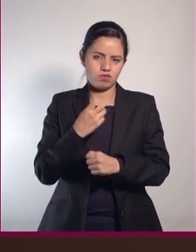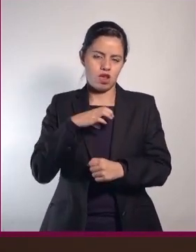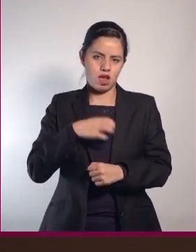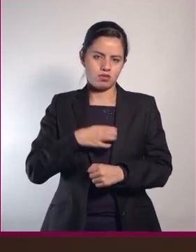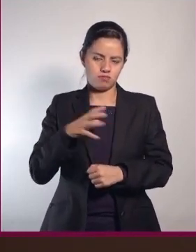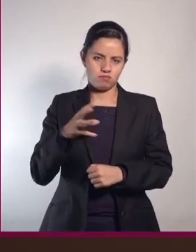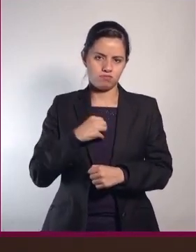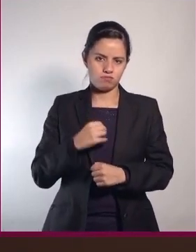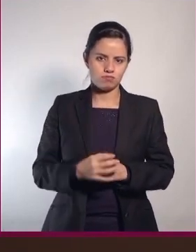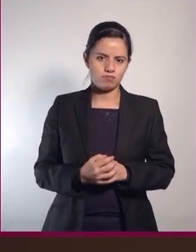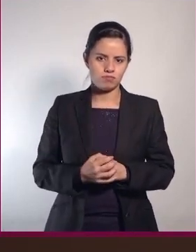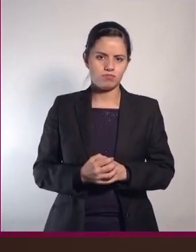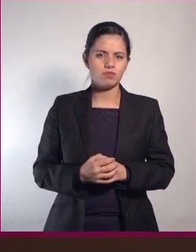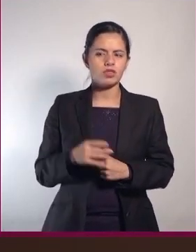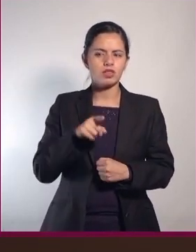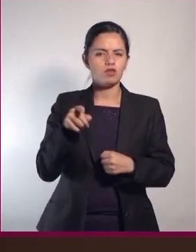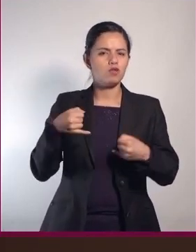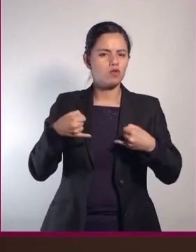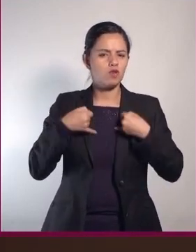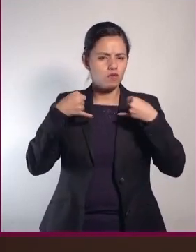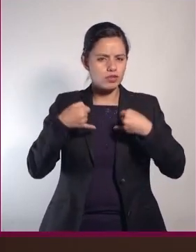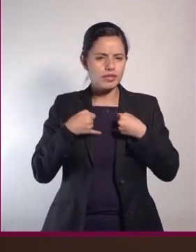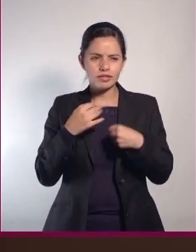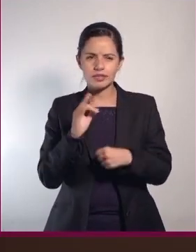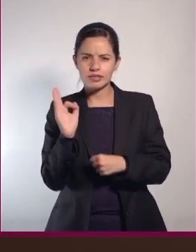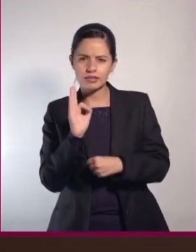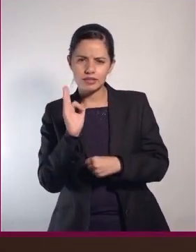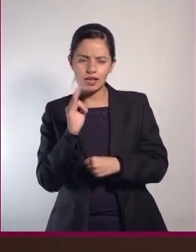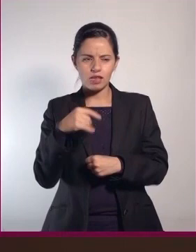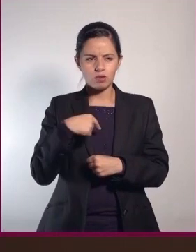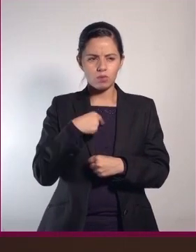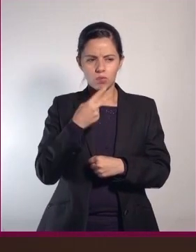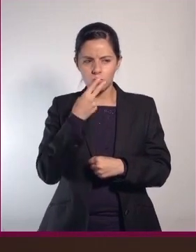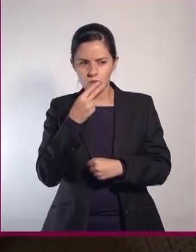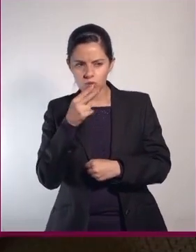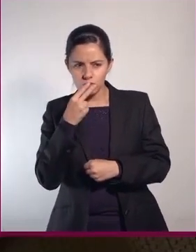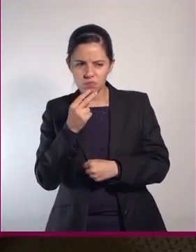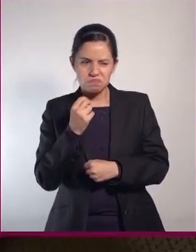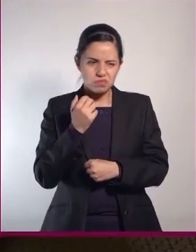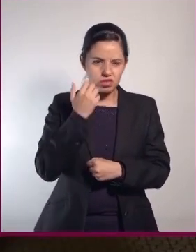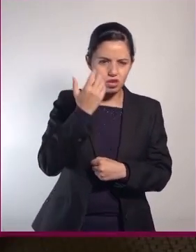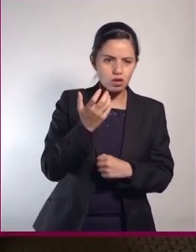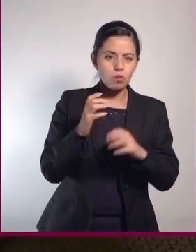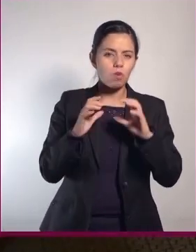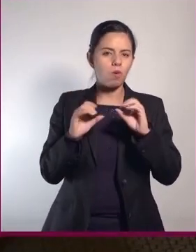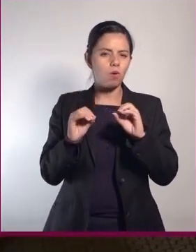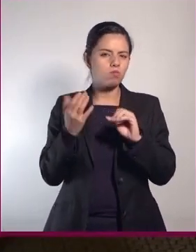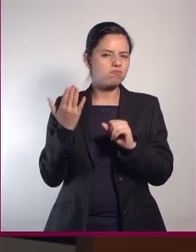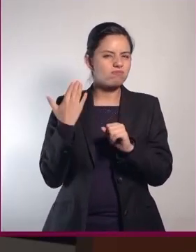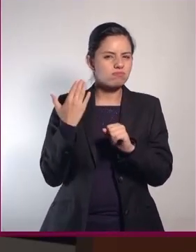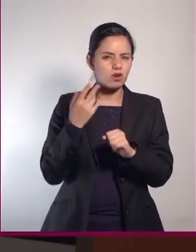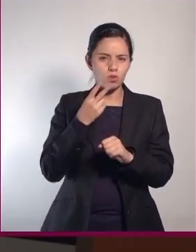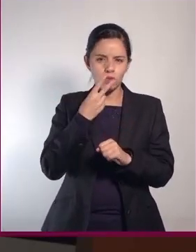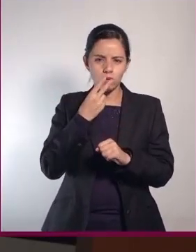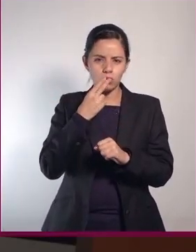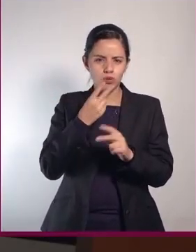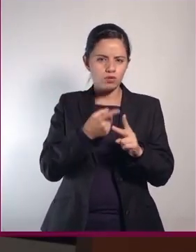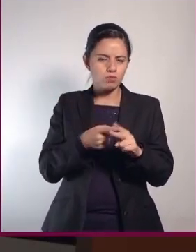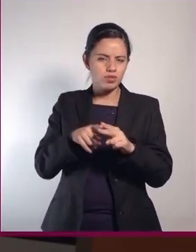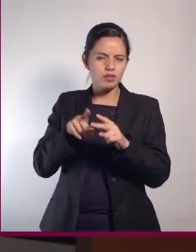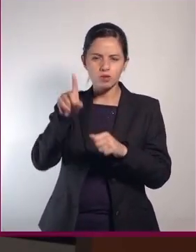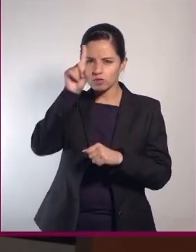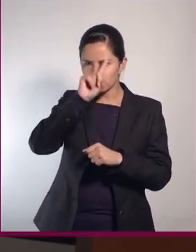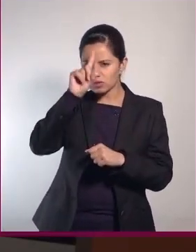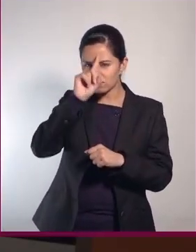consejo le daría a los jóvenes que han considerado fumar o que llevan poco tiempo fumando? Obviamente el consejo es dejarlo, ¿no? Tener en